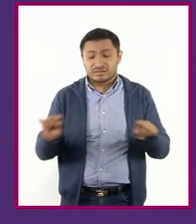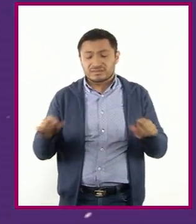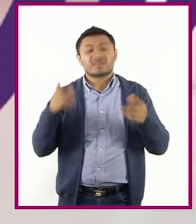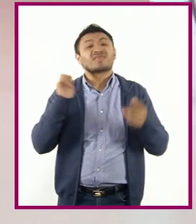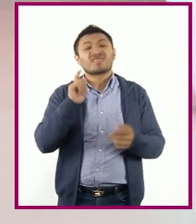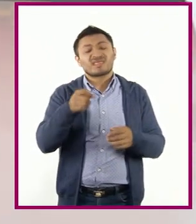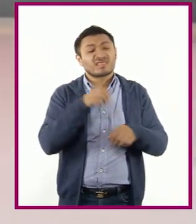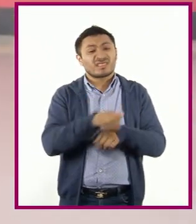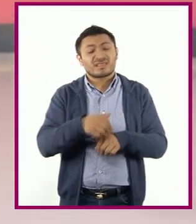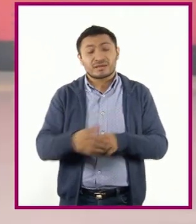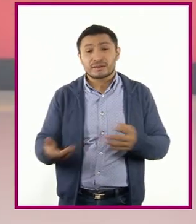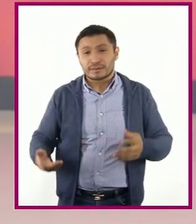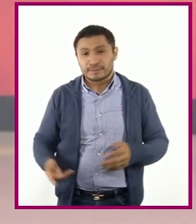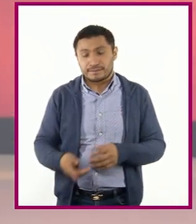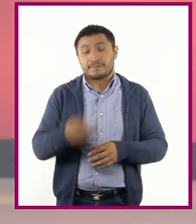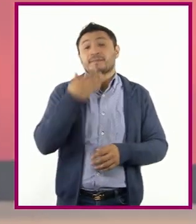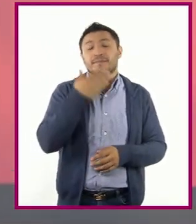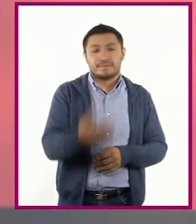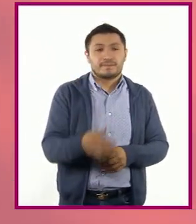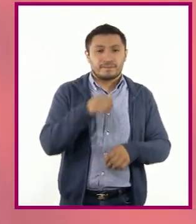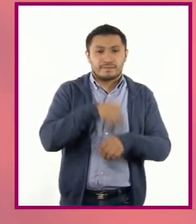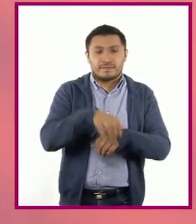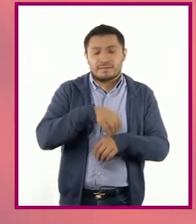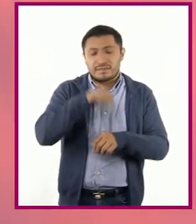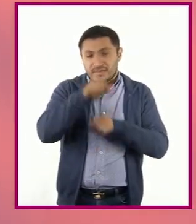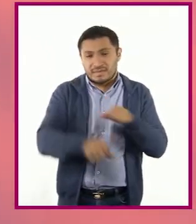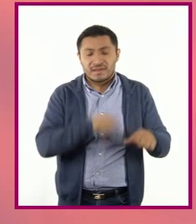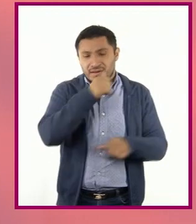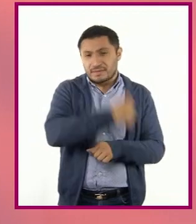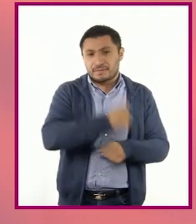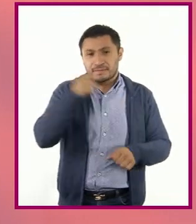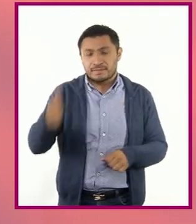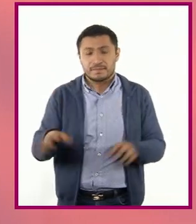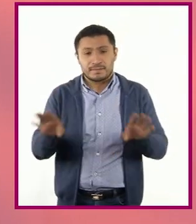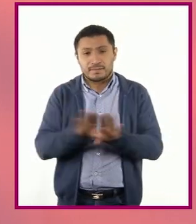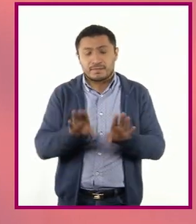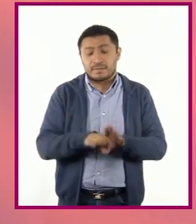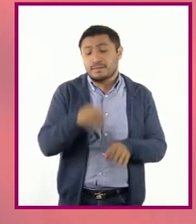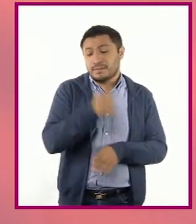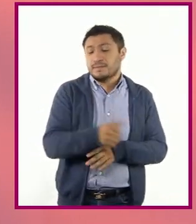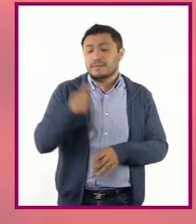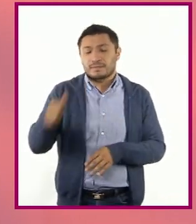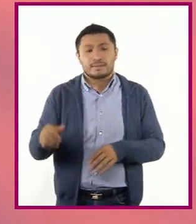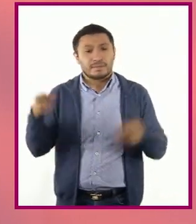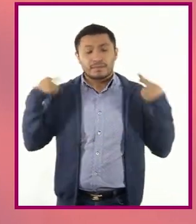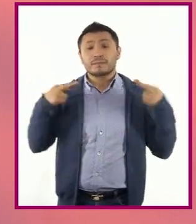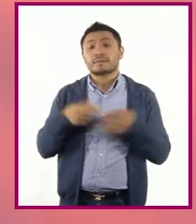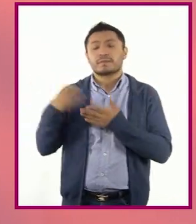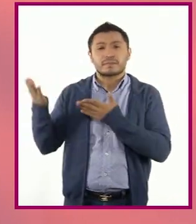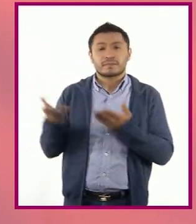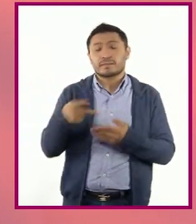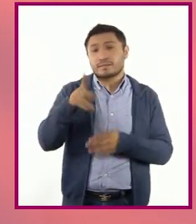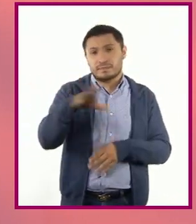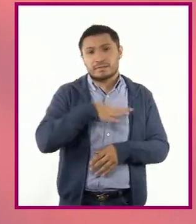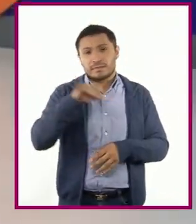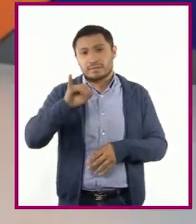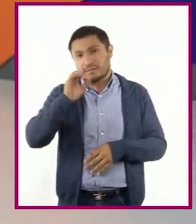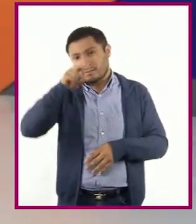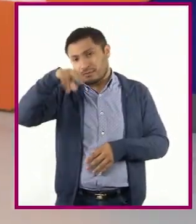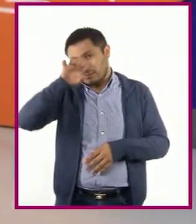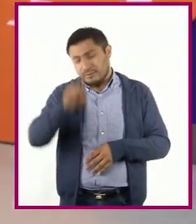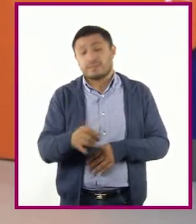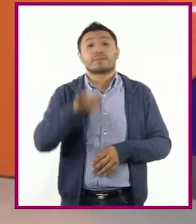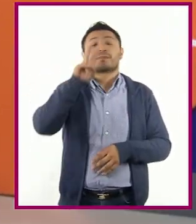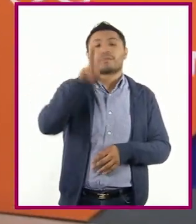propuso un sistema de símbolos de las 33 sustancias conocidas, utilizando también símbolos alquímicos.